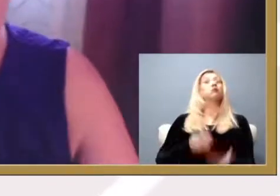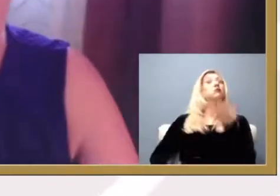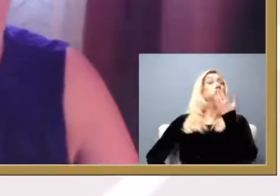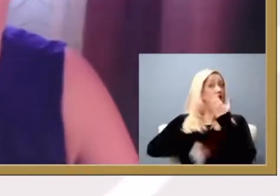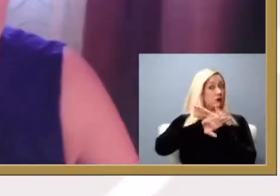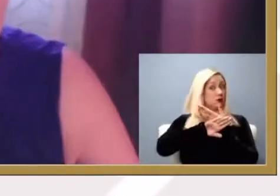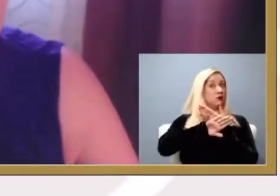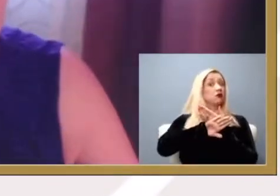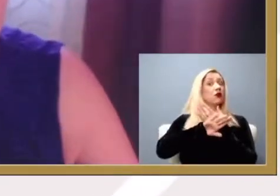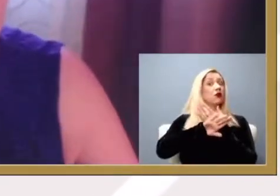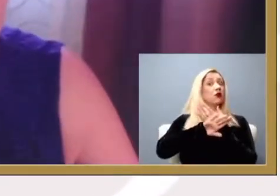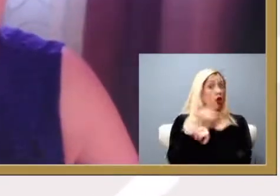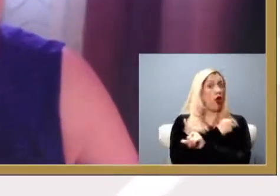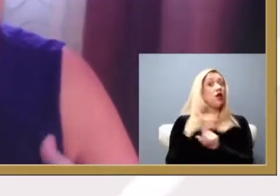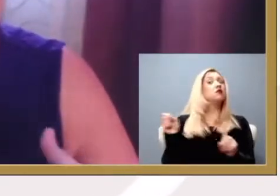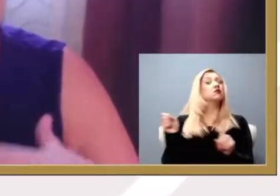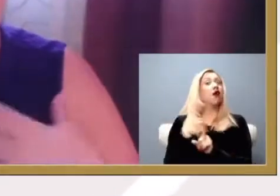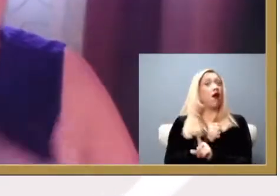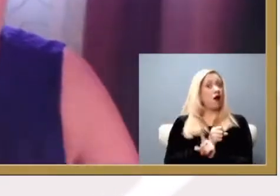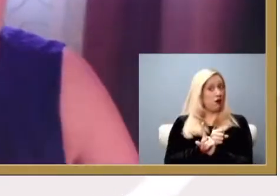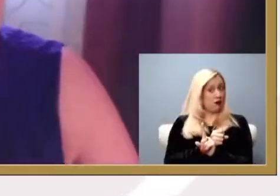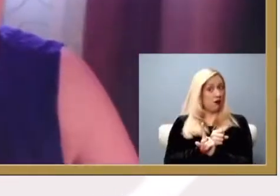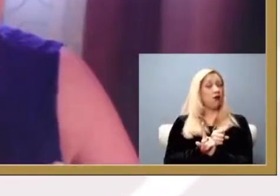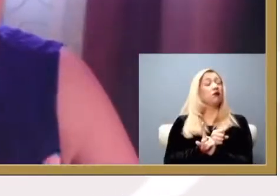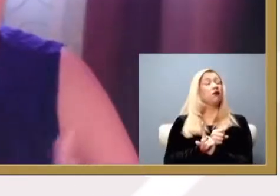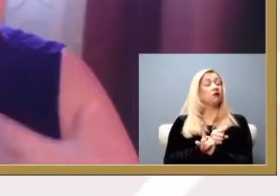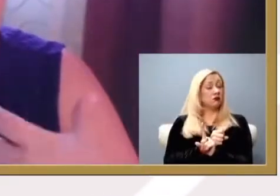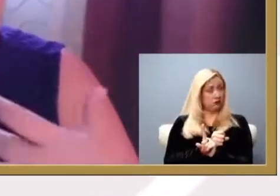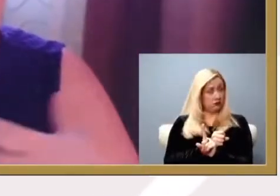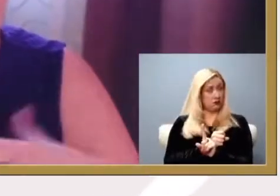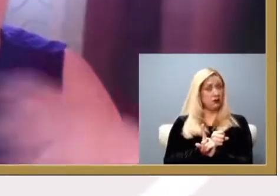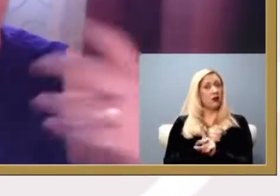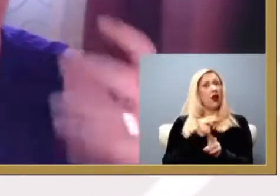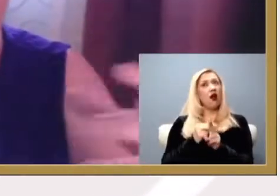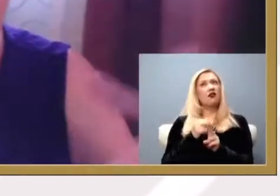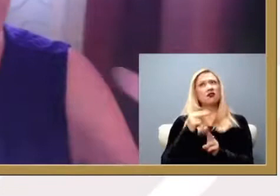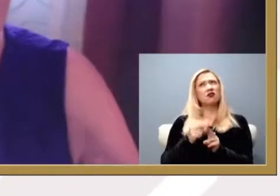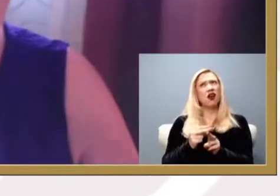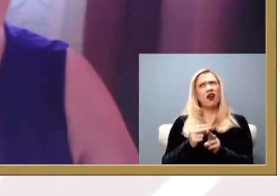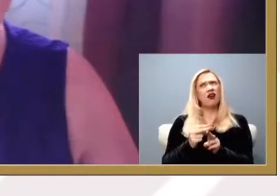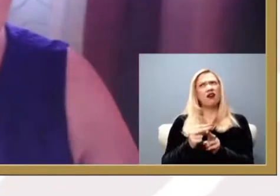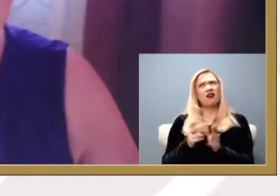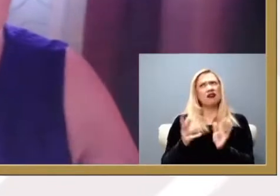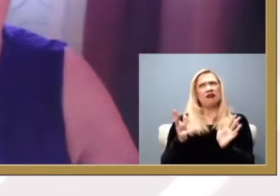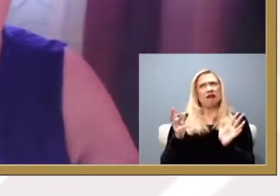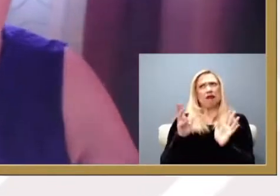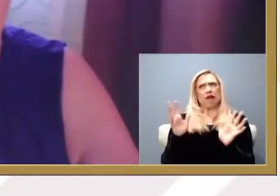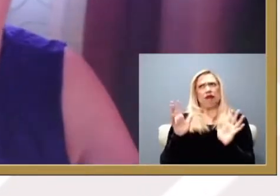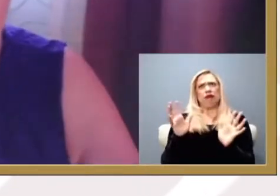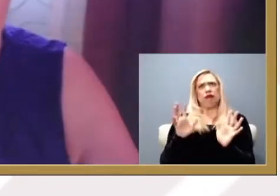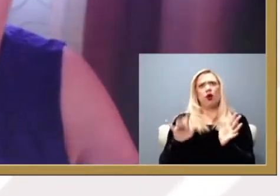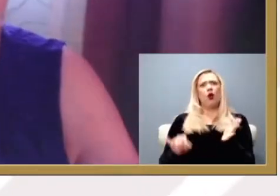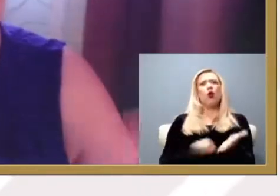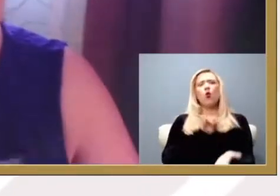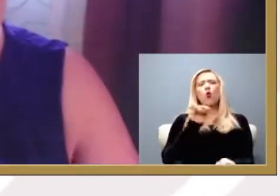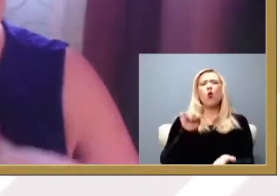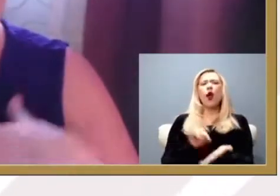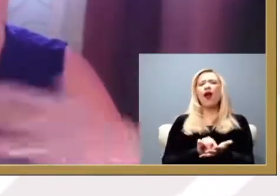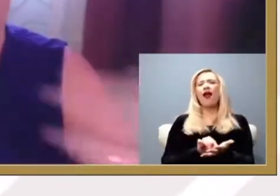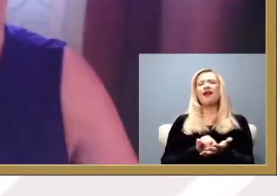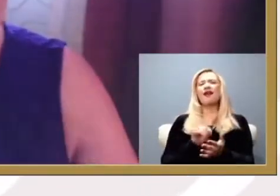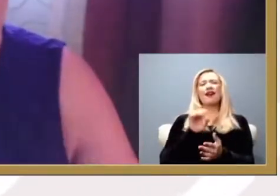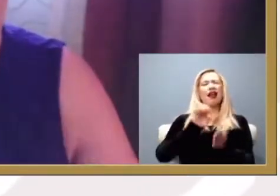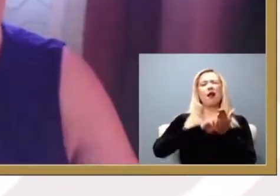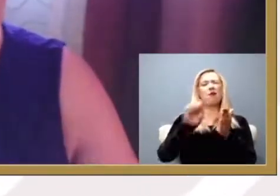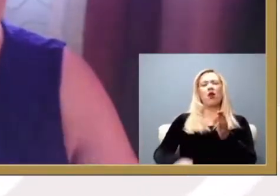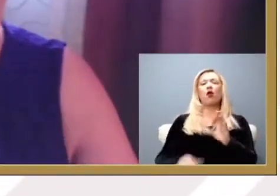se quedara en discriminación. También hay violencia hacia nosotras, incluso el que no, incluso en los espacios públicos. El transporte es un